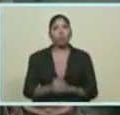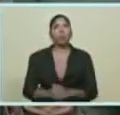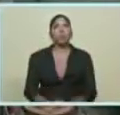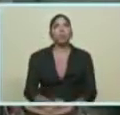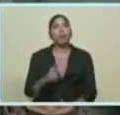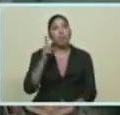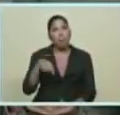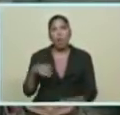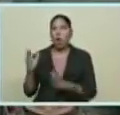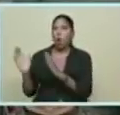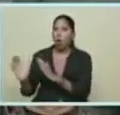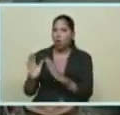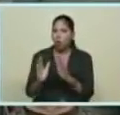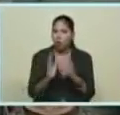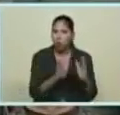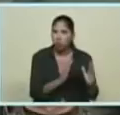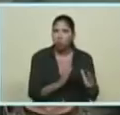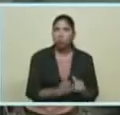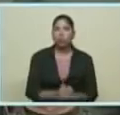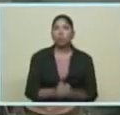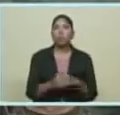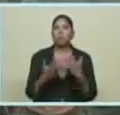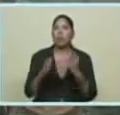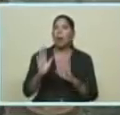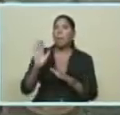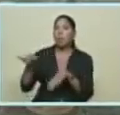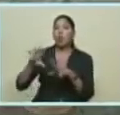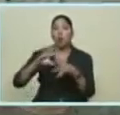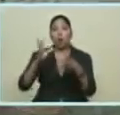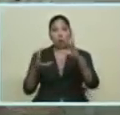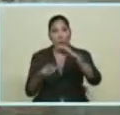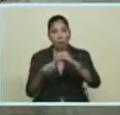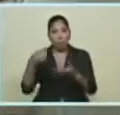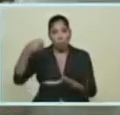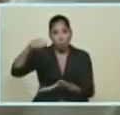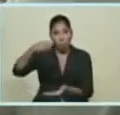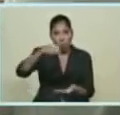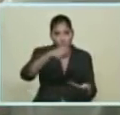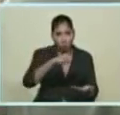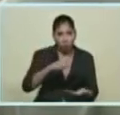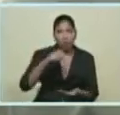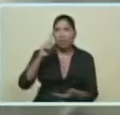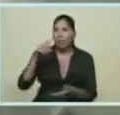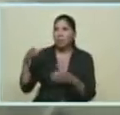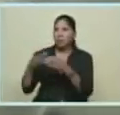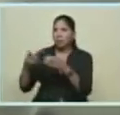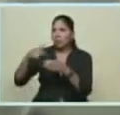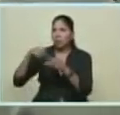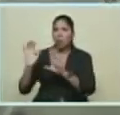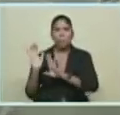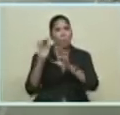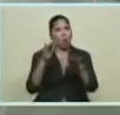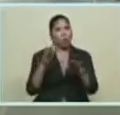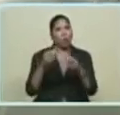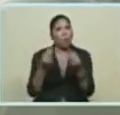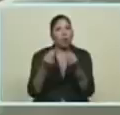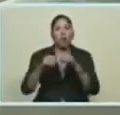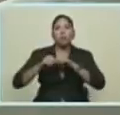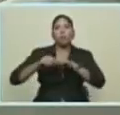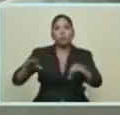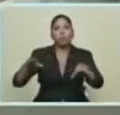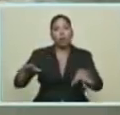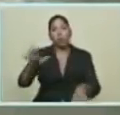logística también, en el apoyo a los CLAP a nivel nacional, los comités locales de abastecimiento y